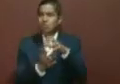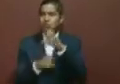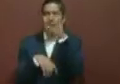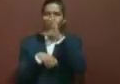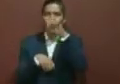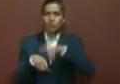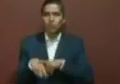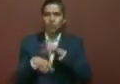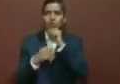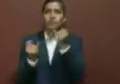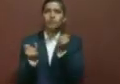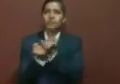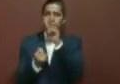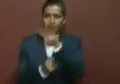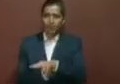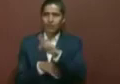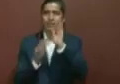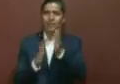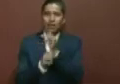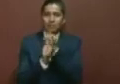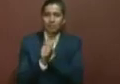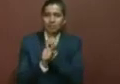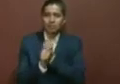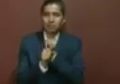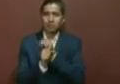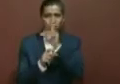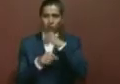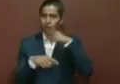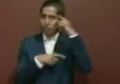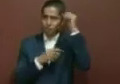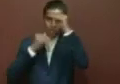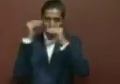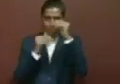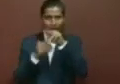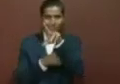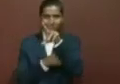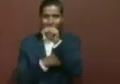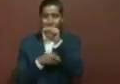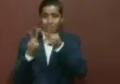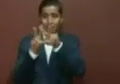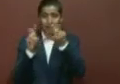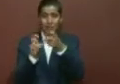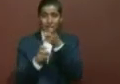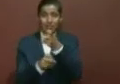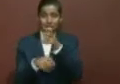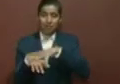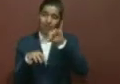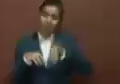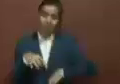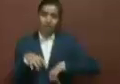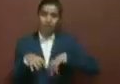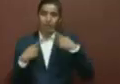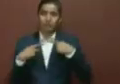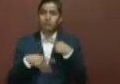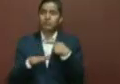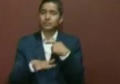culturales. De verdad, está estudiado, no crean que me lo estoy inventando, son de los temas que más le interesan a la gente.